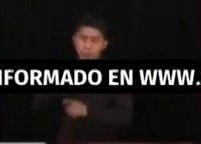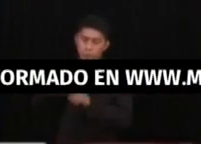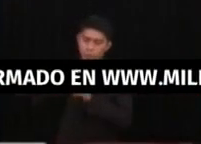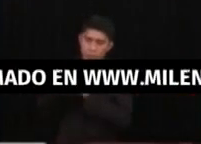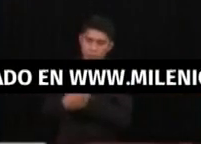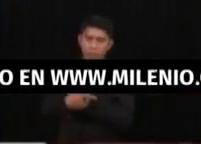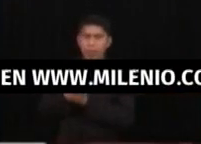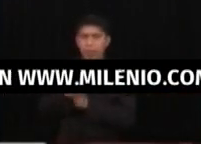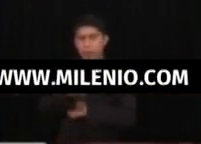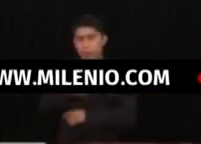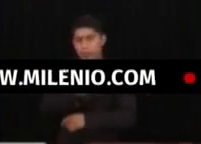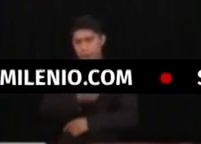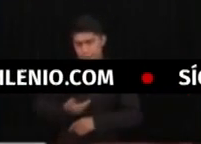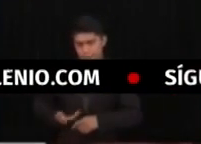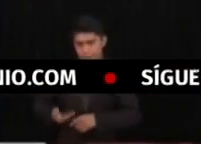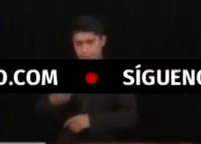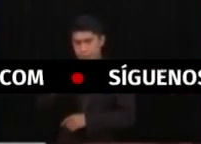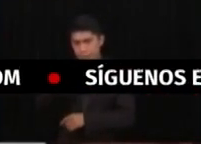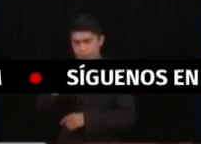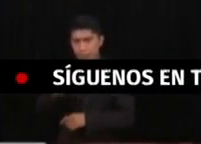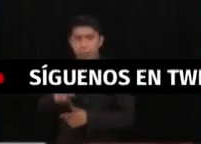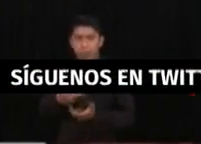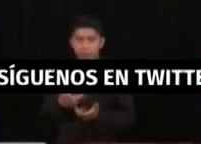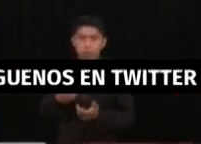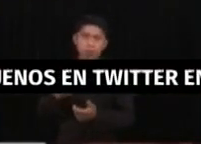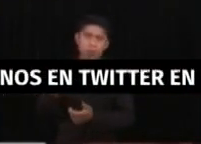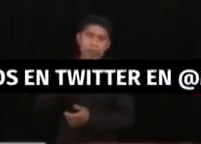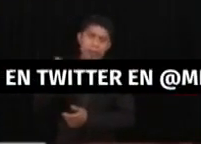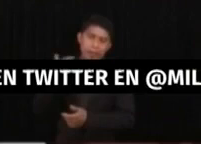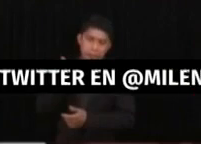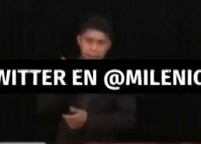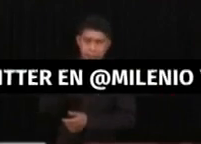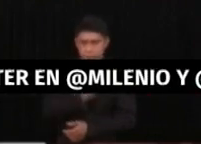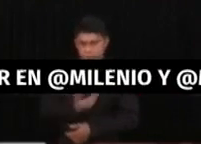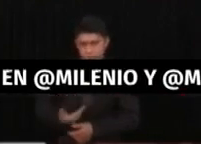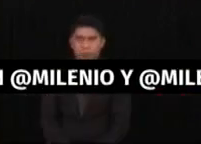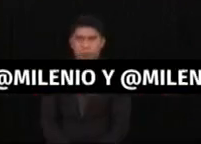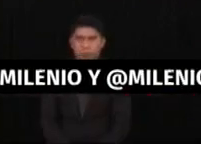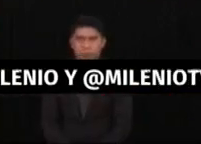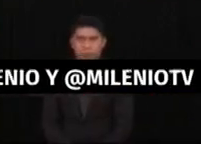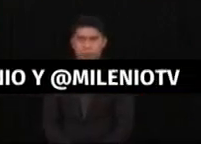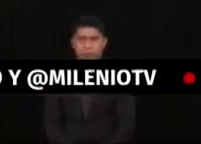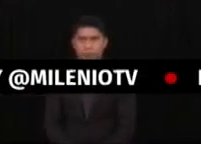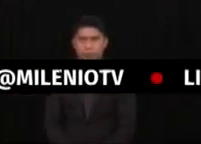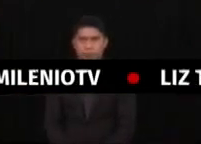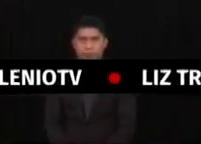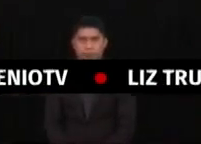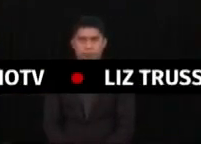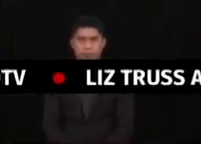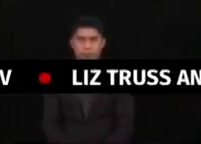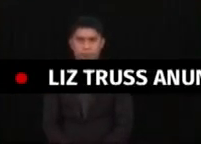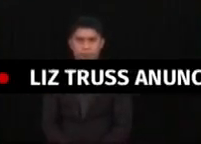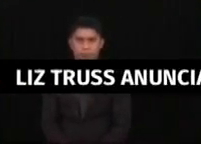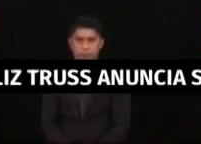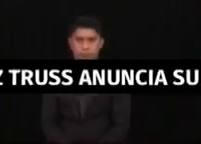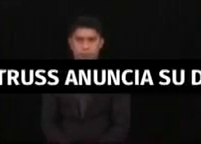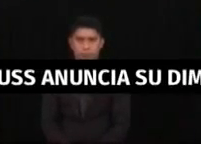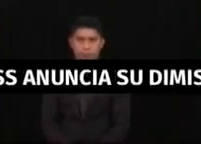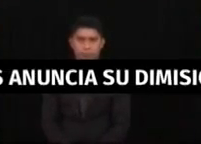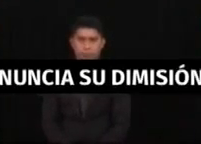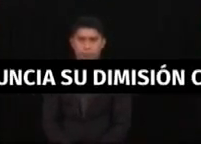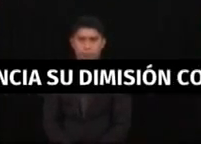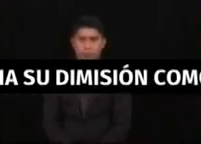esta, como la has denominado tu pasarela, o le has denominado. Yo creo que más bien es desviar la atención del líder